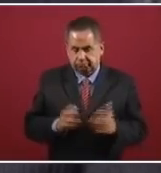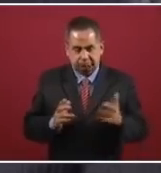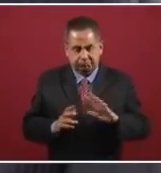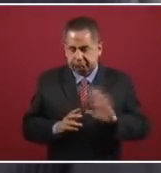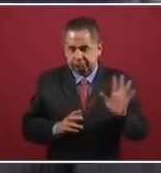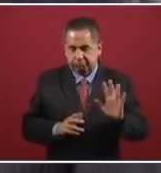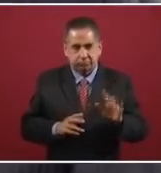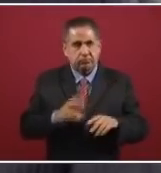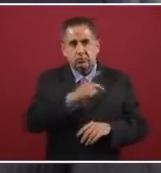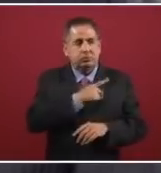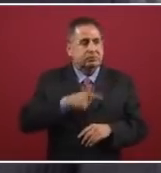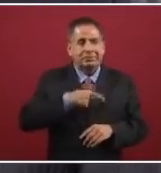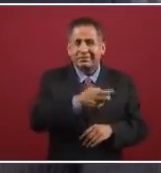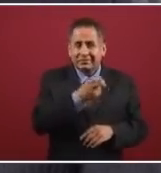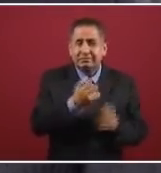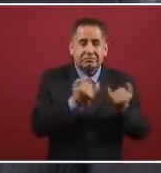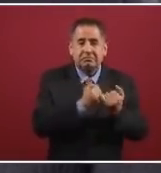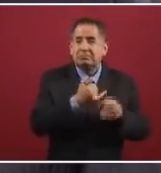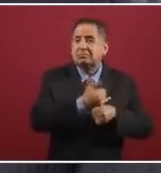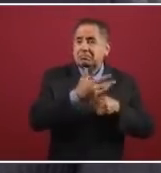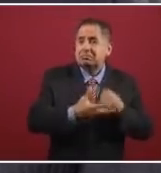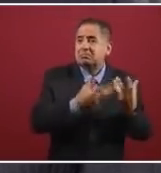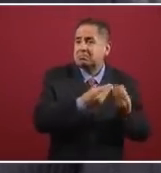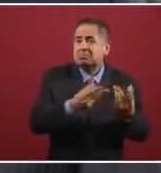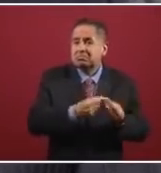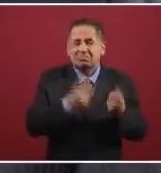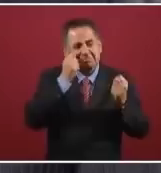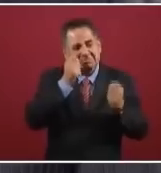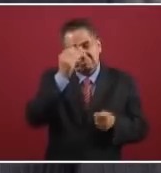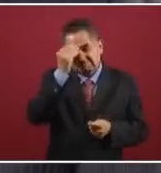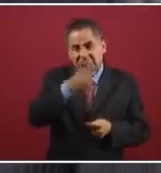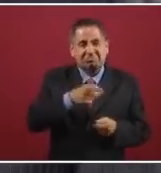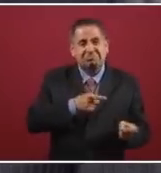descartado, pues, de la conducta de cualquier